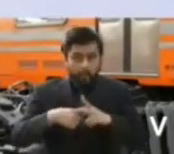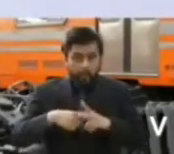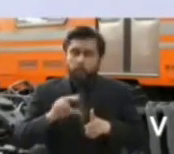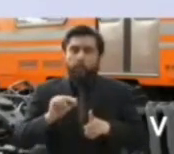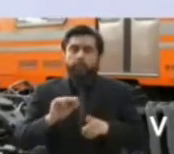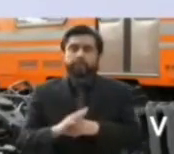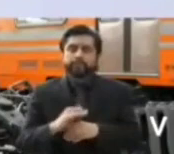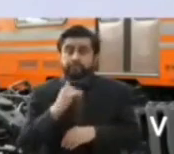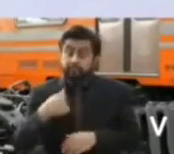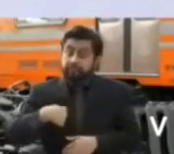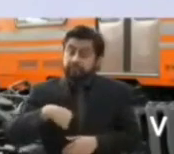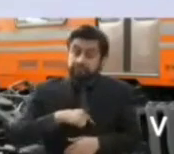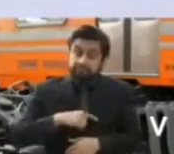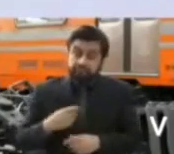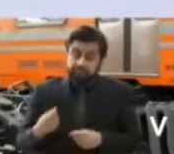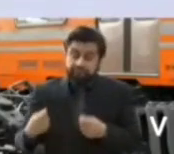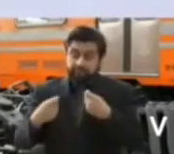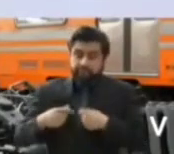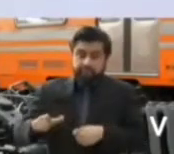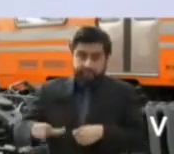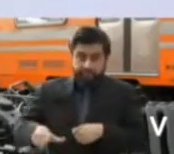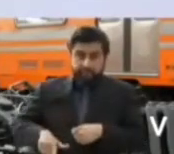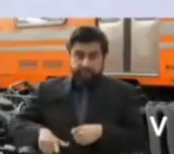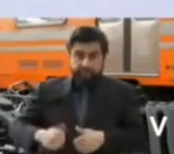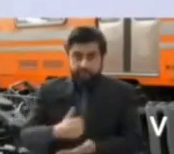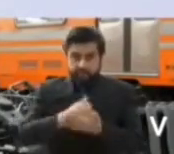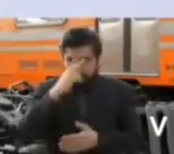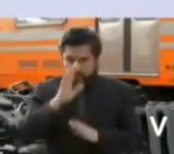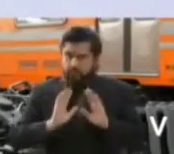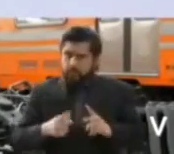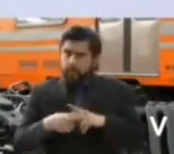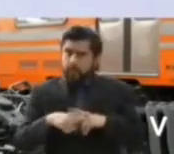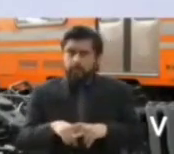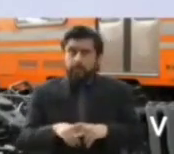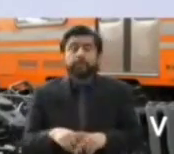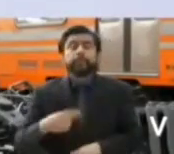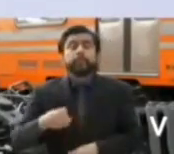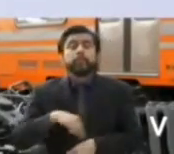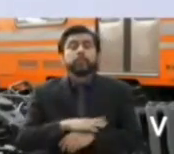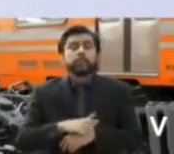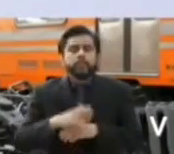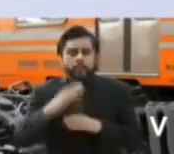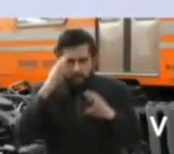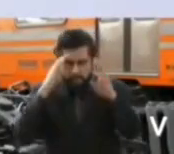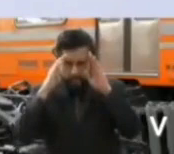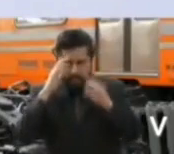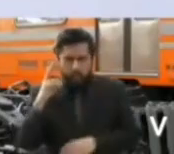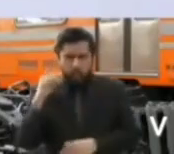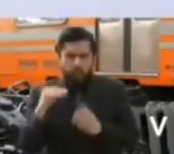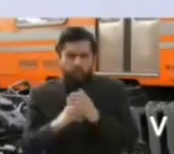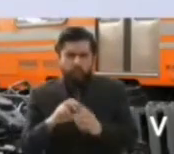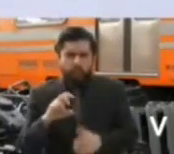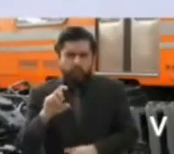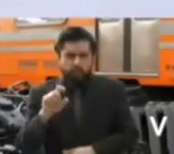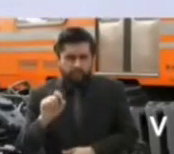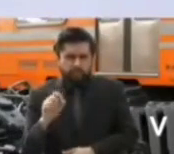desde que entramos, pero que se fortalece ahora y que estamos pensando entregar a finales del